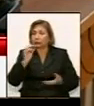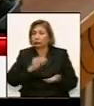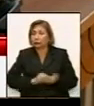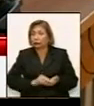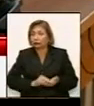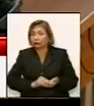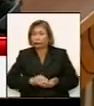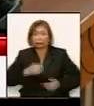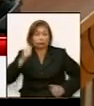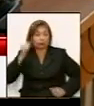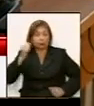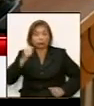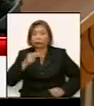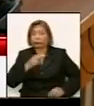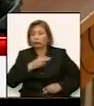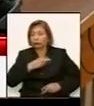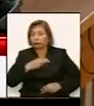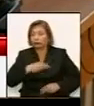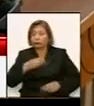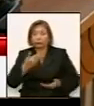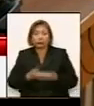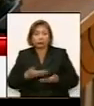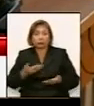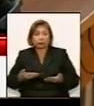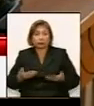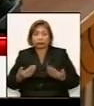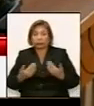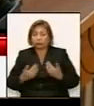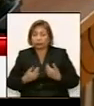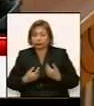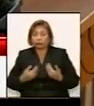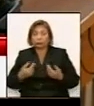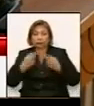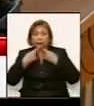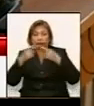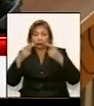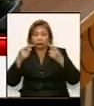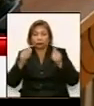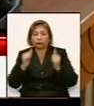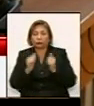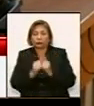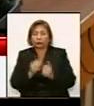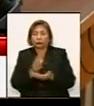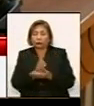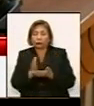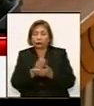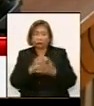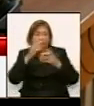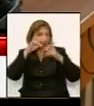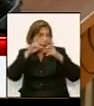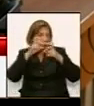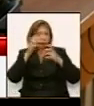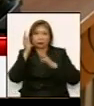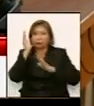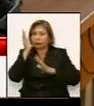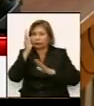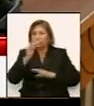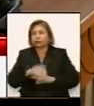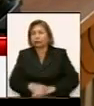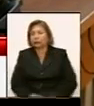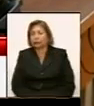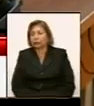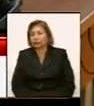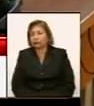derechos humanos en general. Son cosas que al momento de uno publicar, compartir una foto, un testimonio